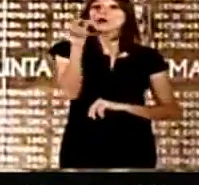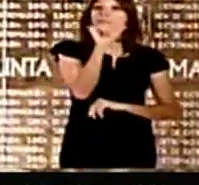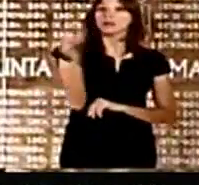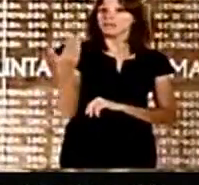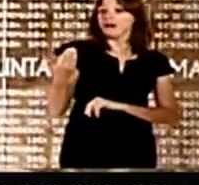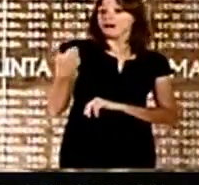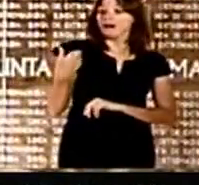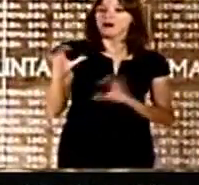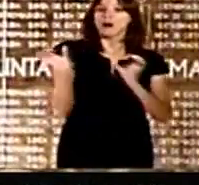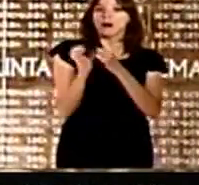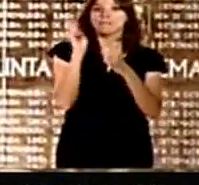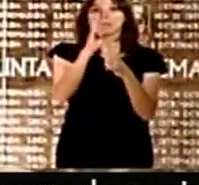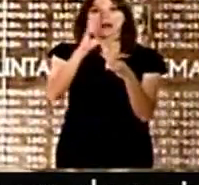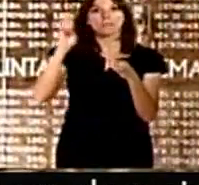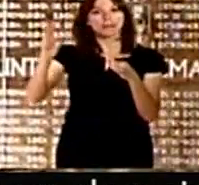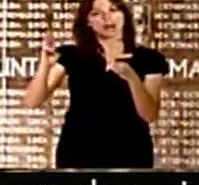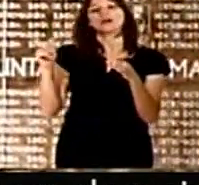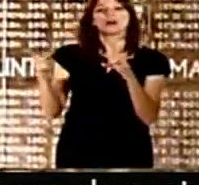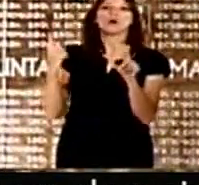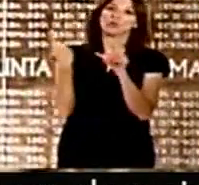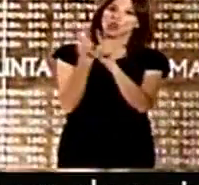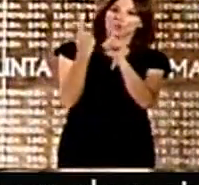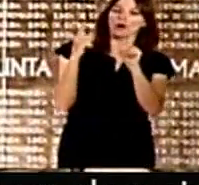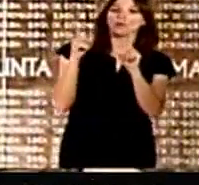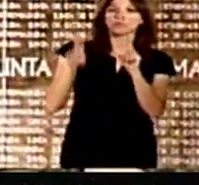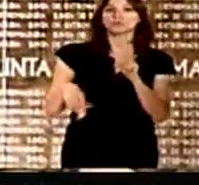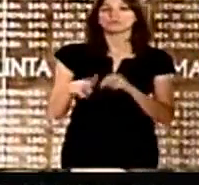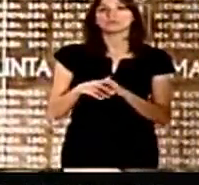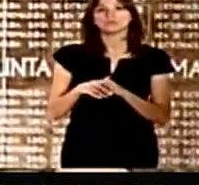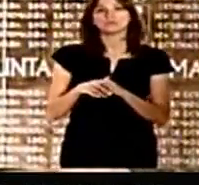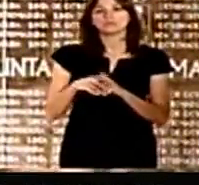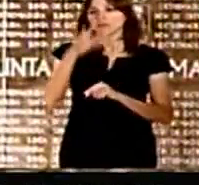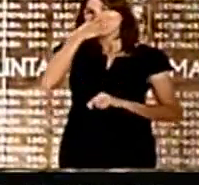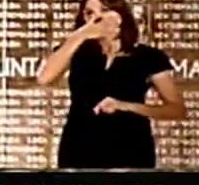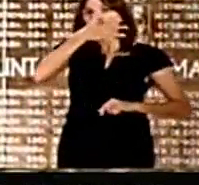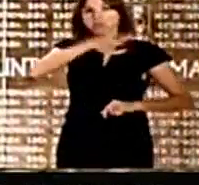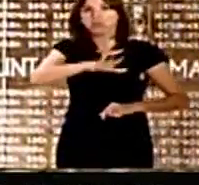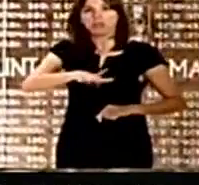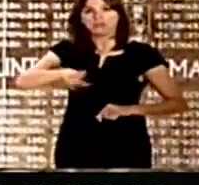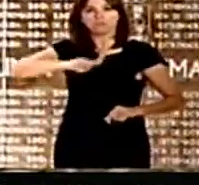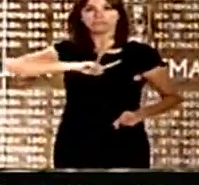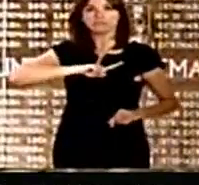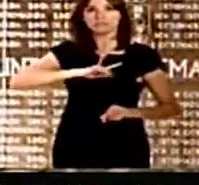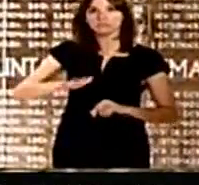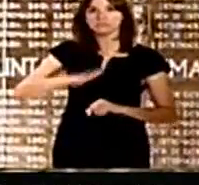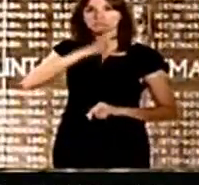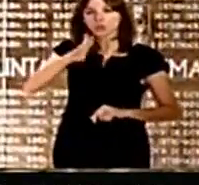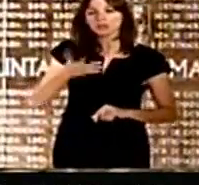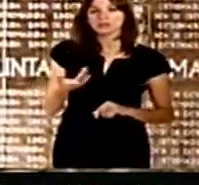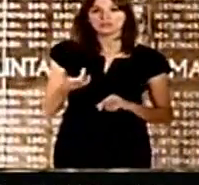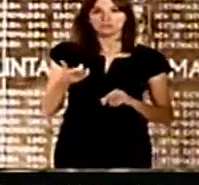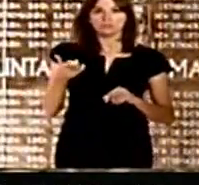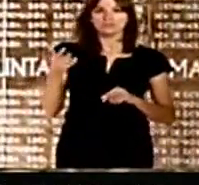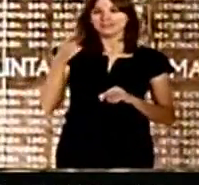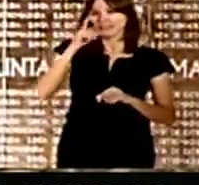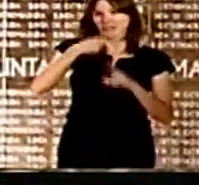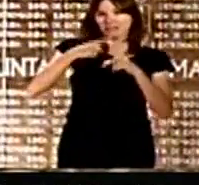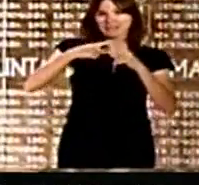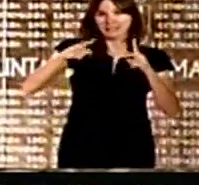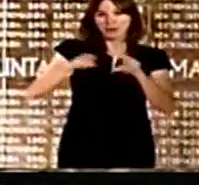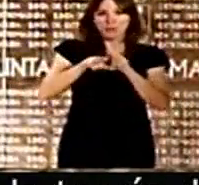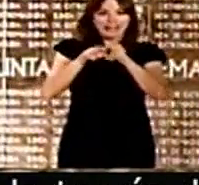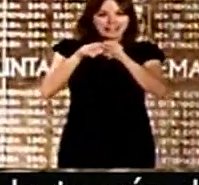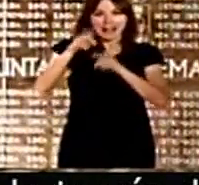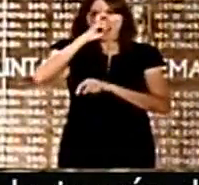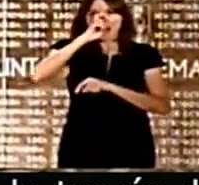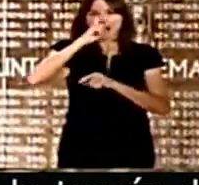el Partido Popular, el principal partido de la oposición, casi que nos acusaban de nuevo a los socialistas de la teoría del voto cautivo, ¿no? Que es una cosa muy antigua, es decir, esto nada